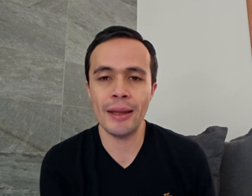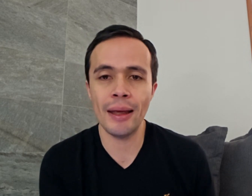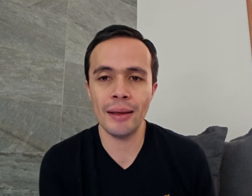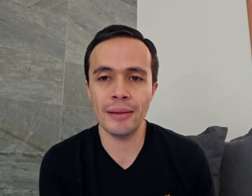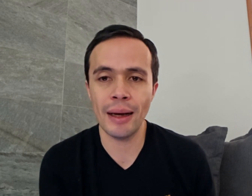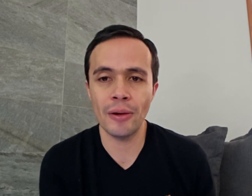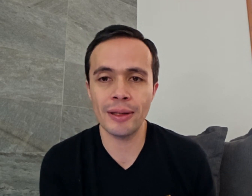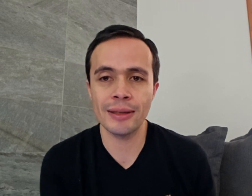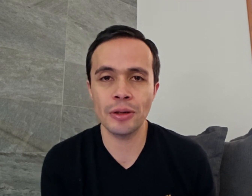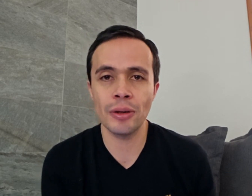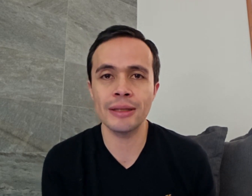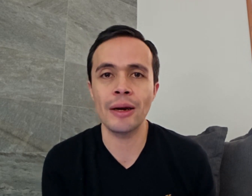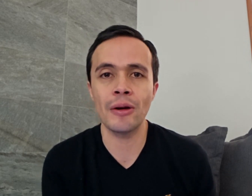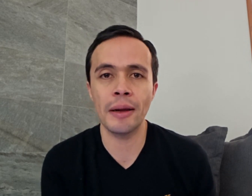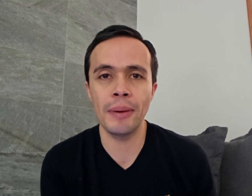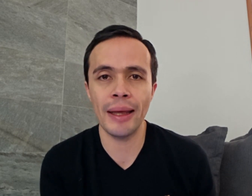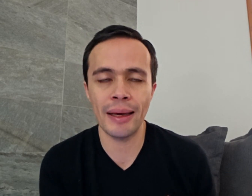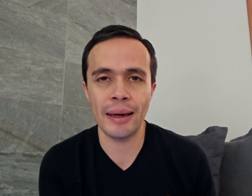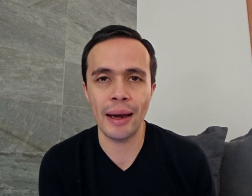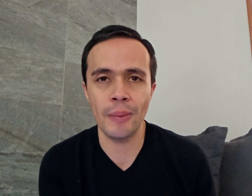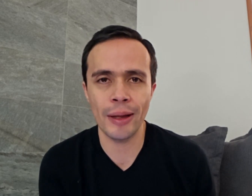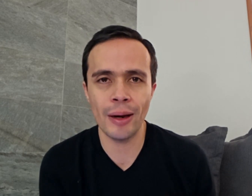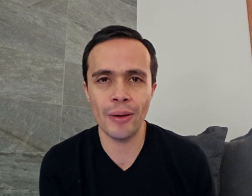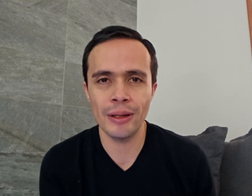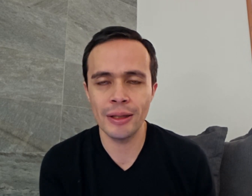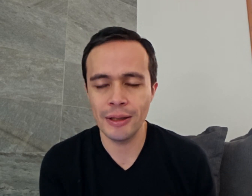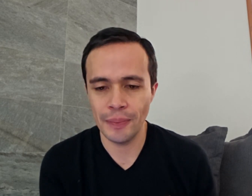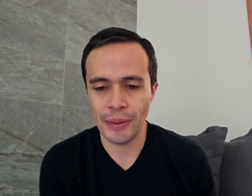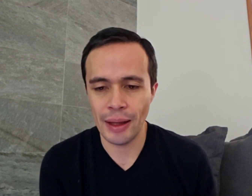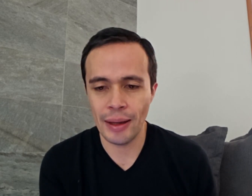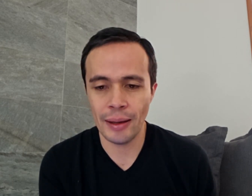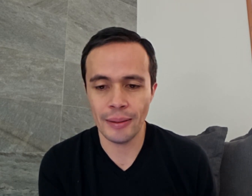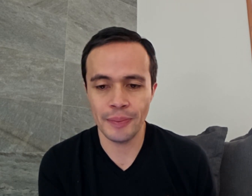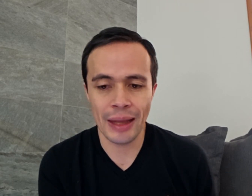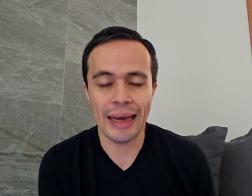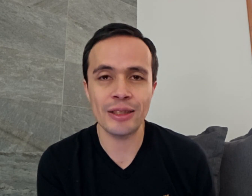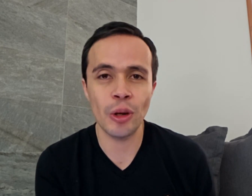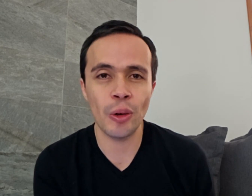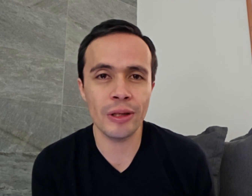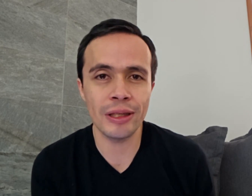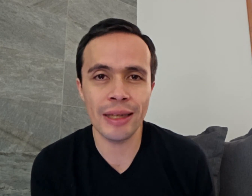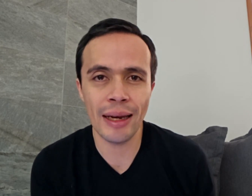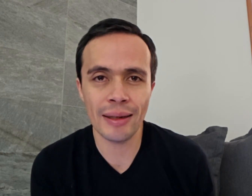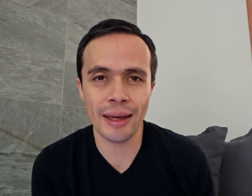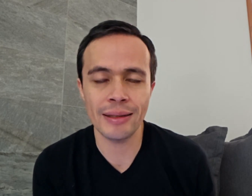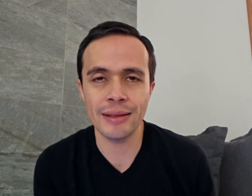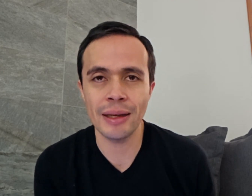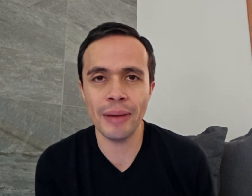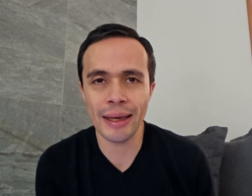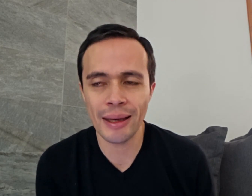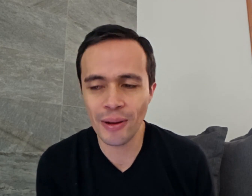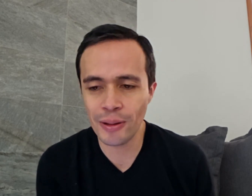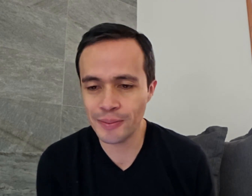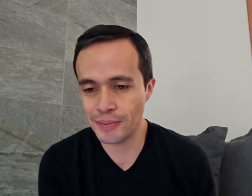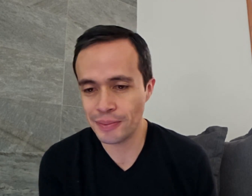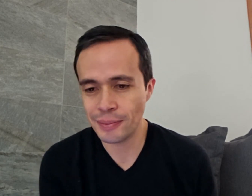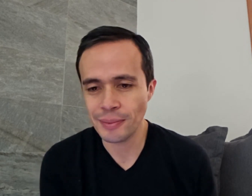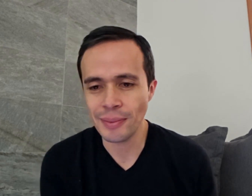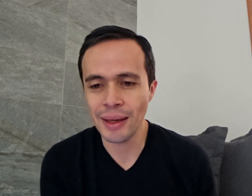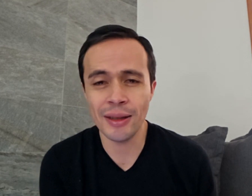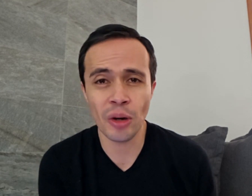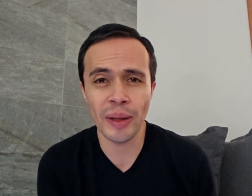que pide a otras naciones que no repliquen el modelo de elección judicial que existe en